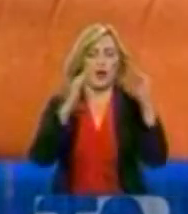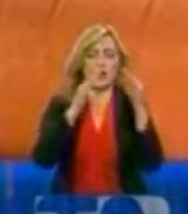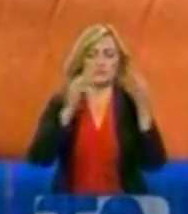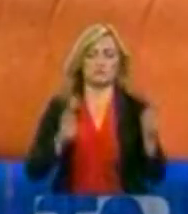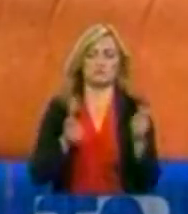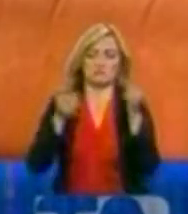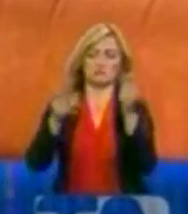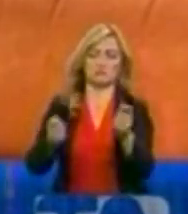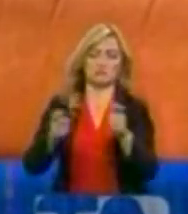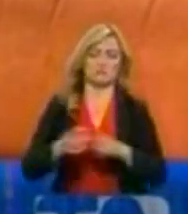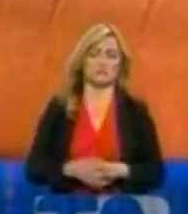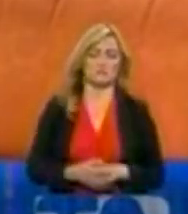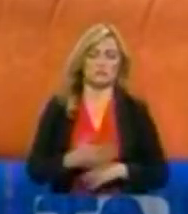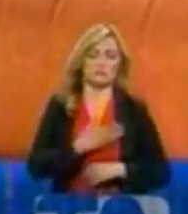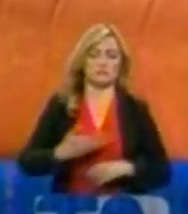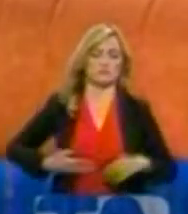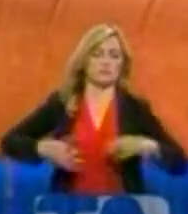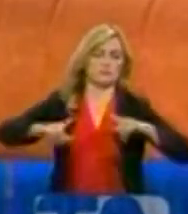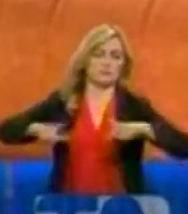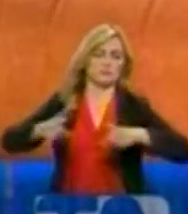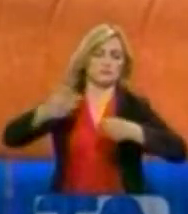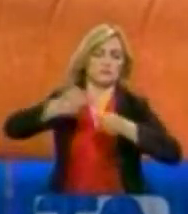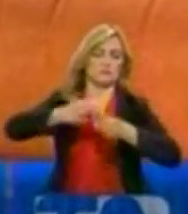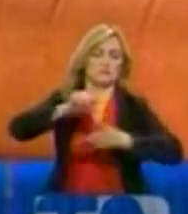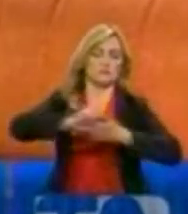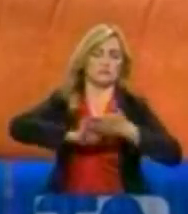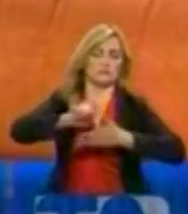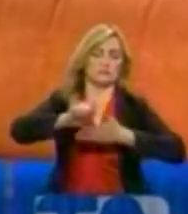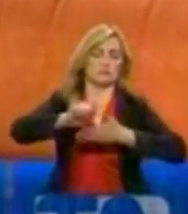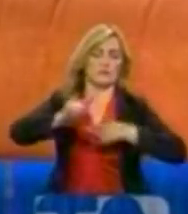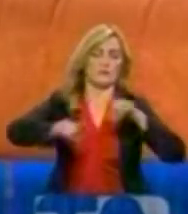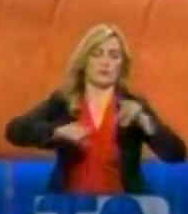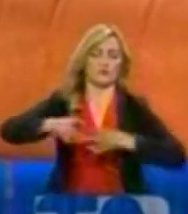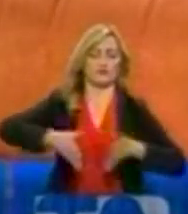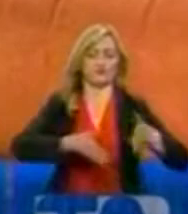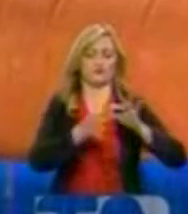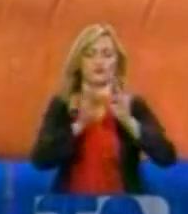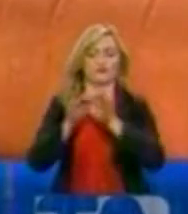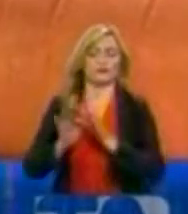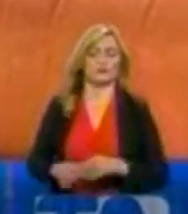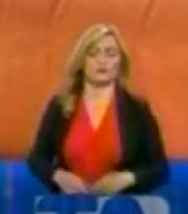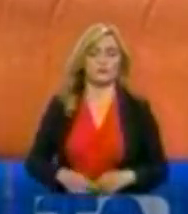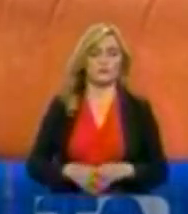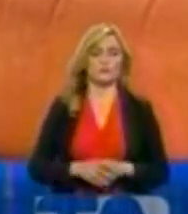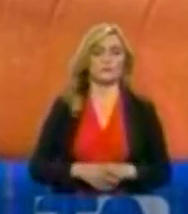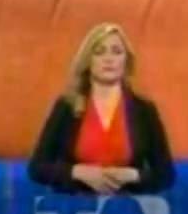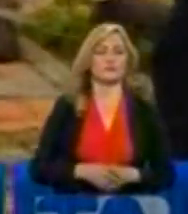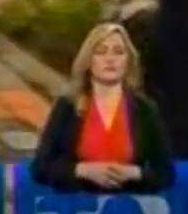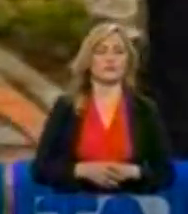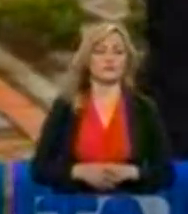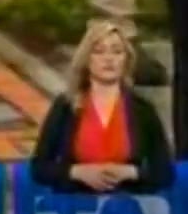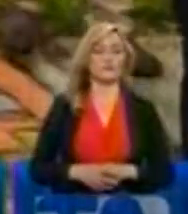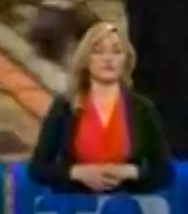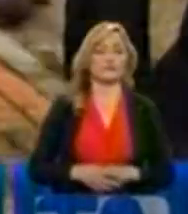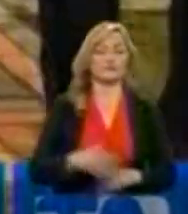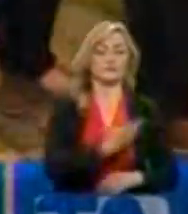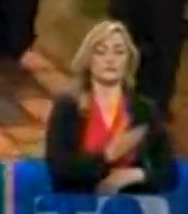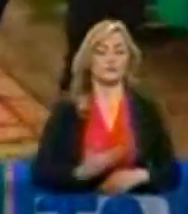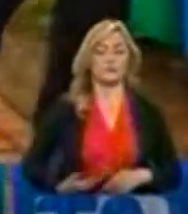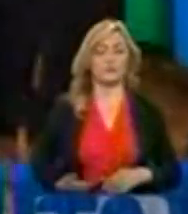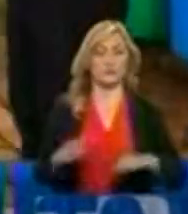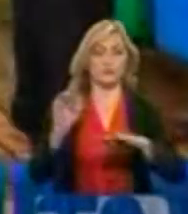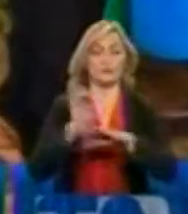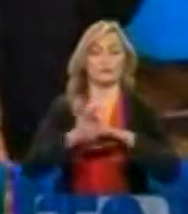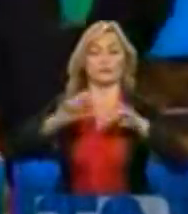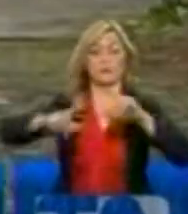en la ceremonia de entrega, así como en la firma de mantenimiento de algunas vías de la provincia. El presidente del